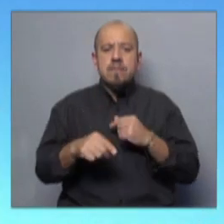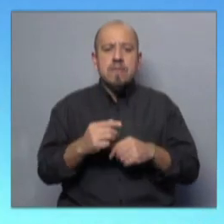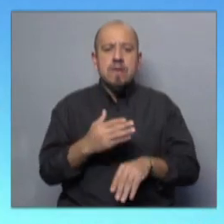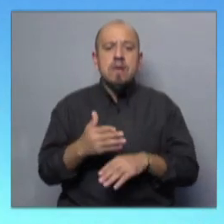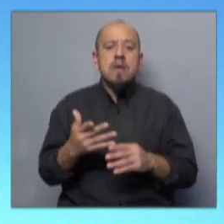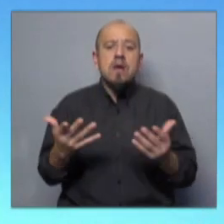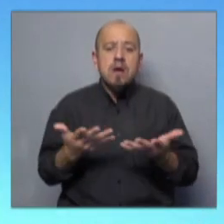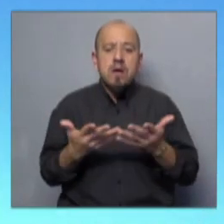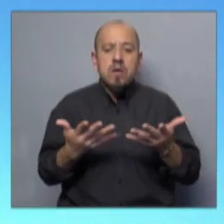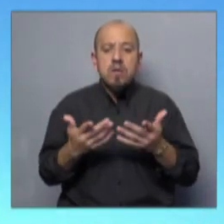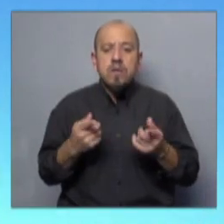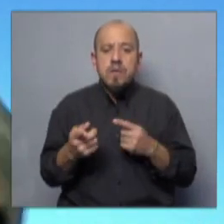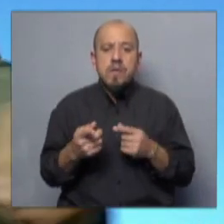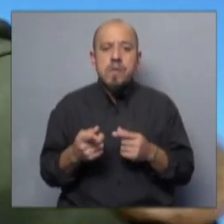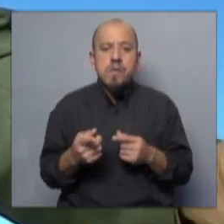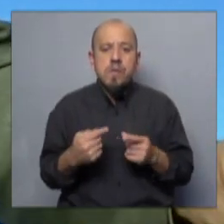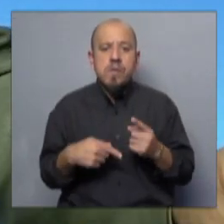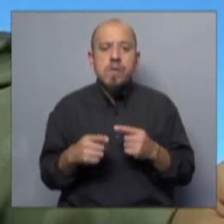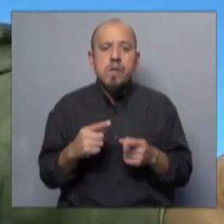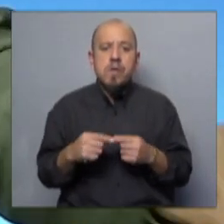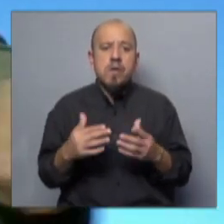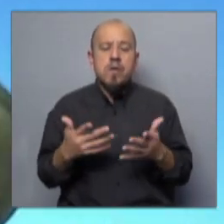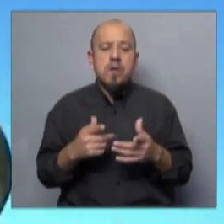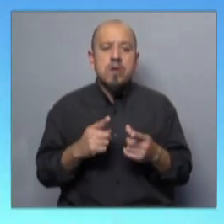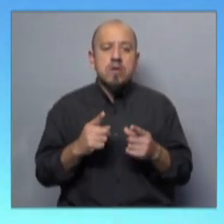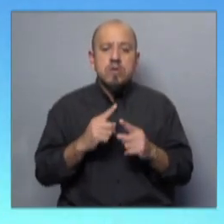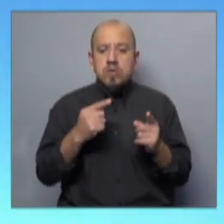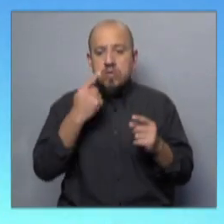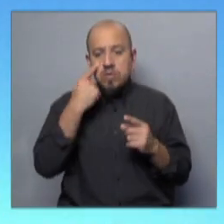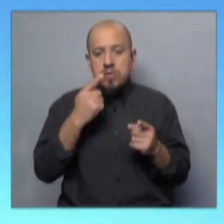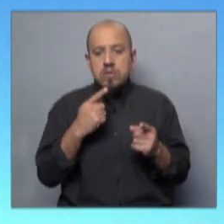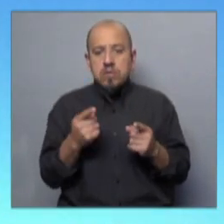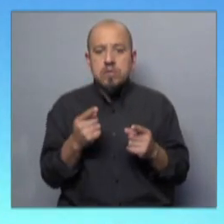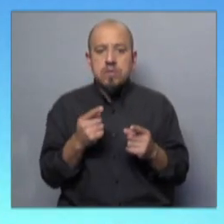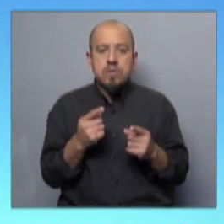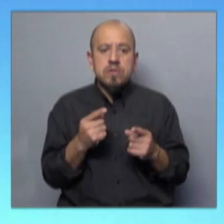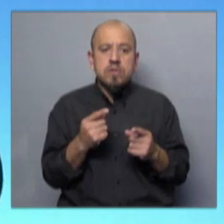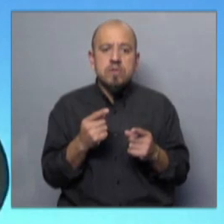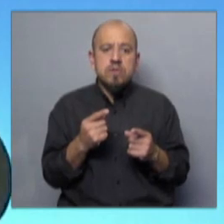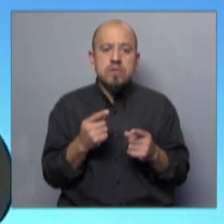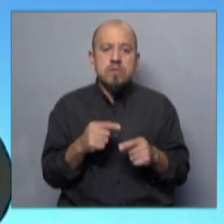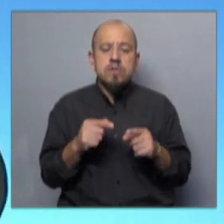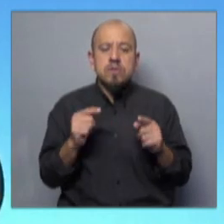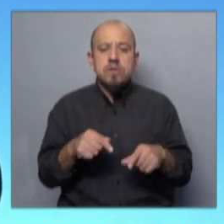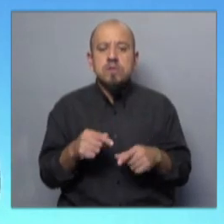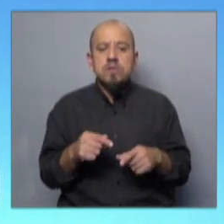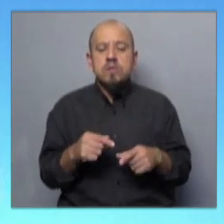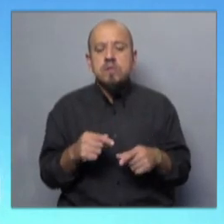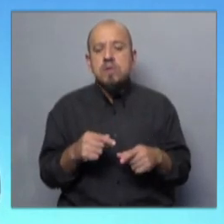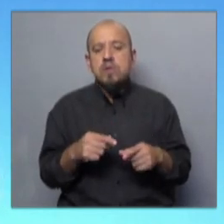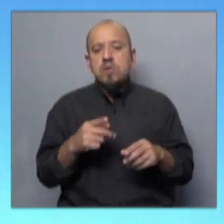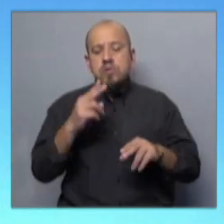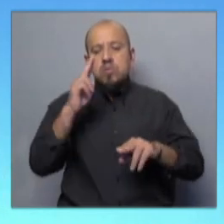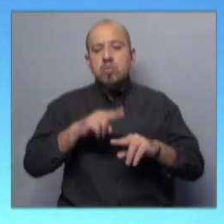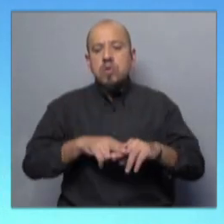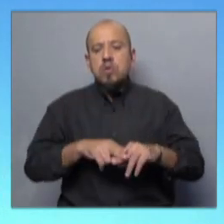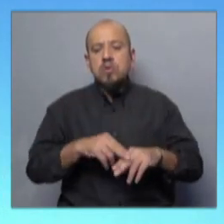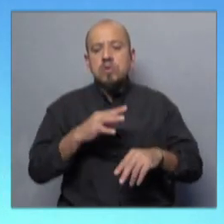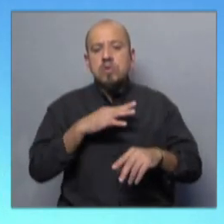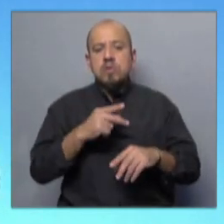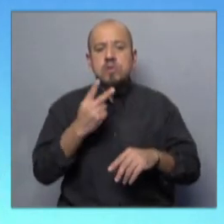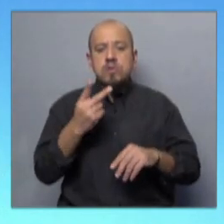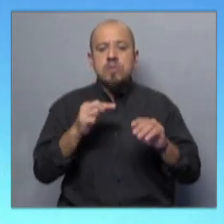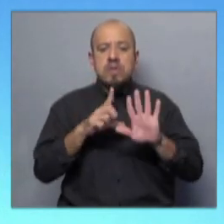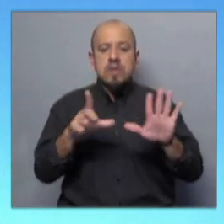con lo cual ahora vemos más y más en detrás de cosas que antes no veíamos en este estudio de estos fallecimientos encontramos